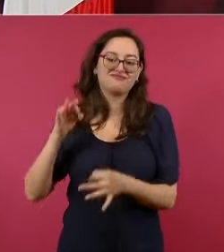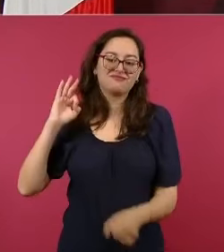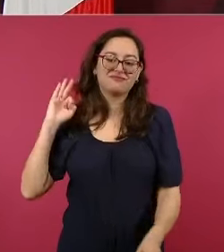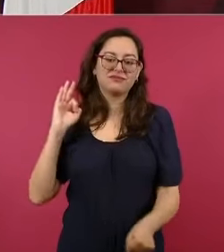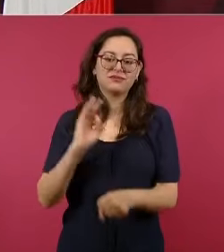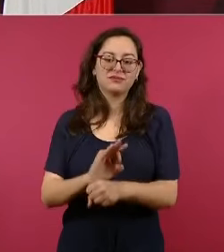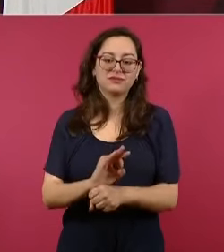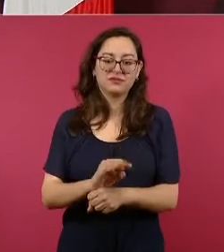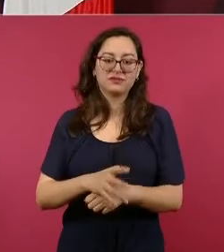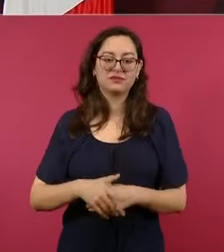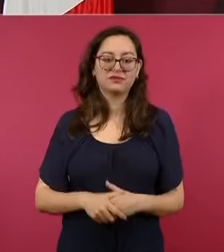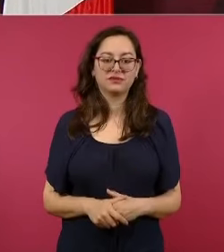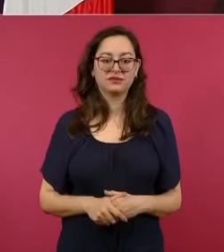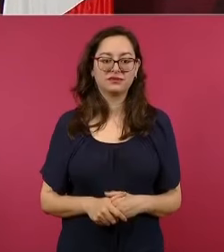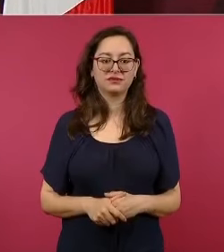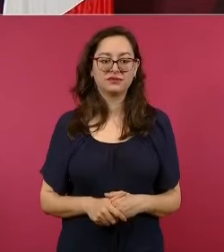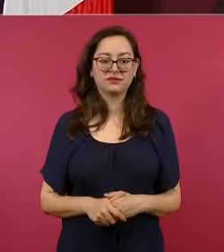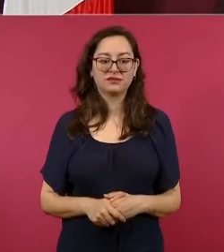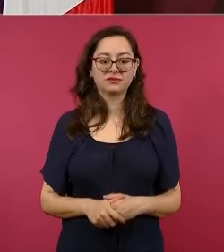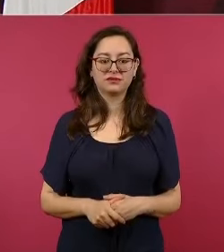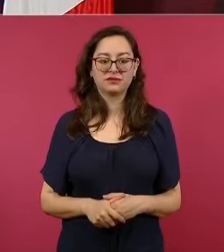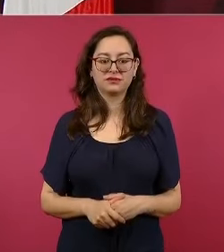involucrados hay